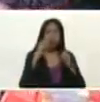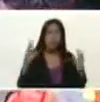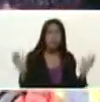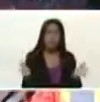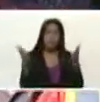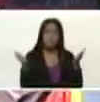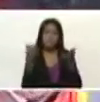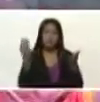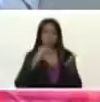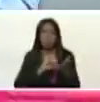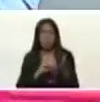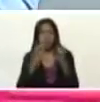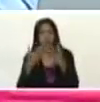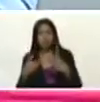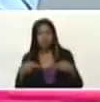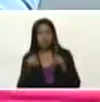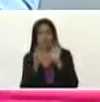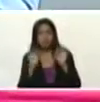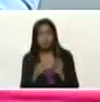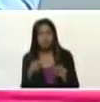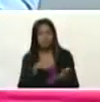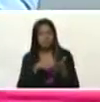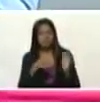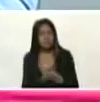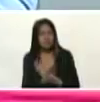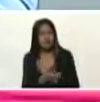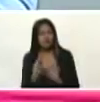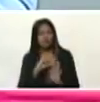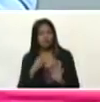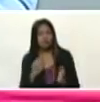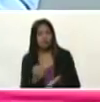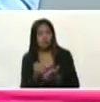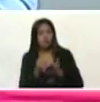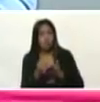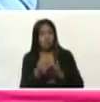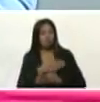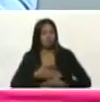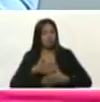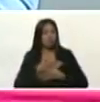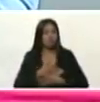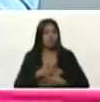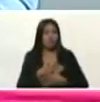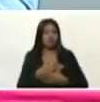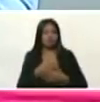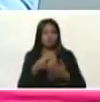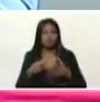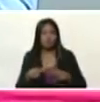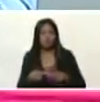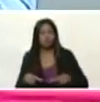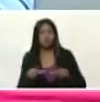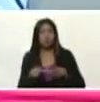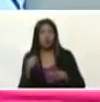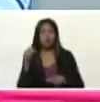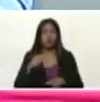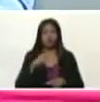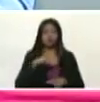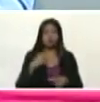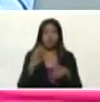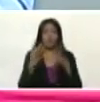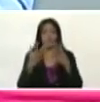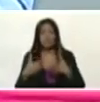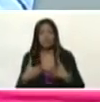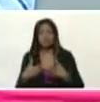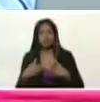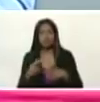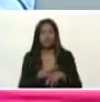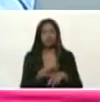levantar nuevamente la industria, significa también una ayuda, un alivio al resto de la industria venezolana. Hoy las empresas de la